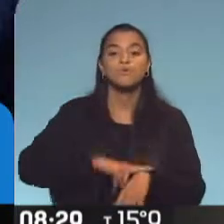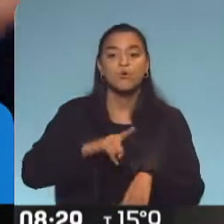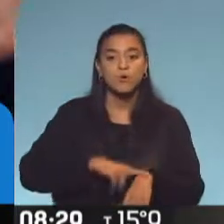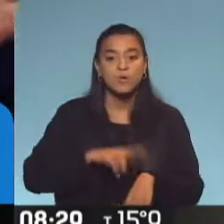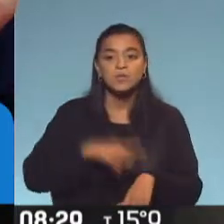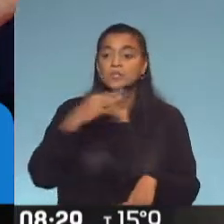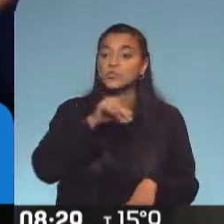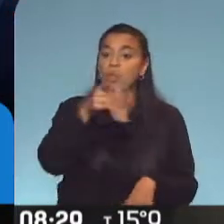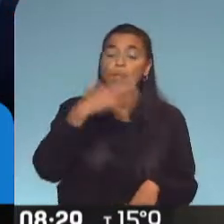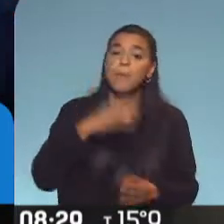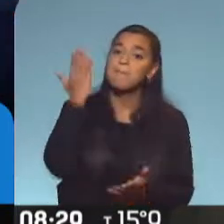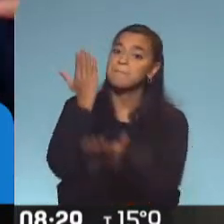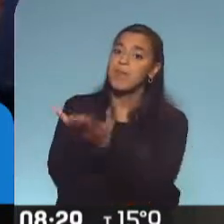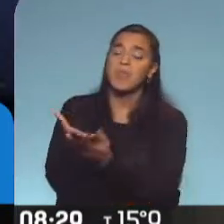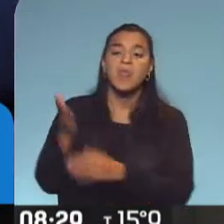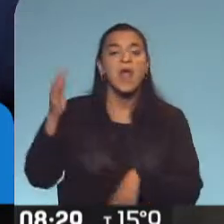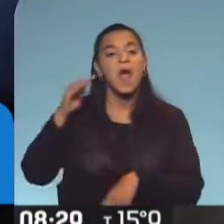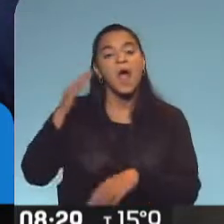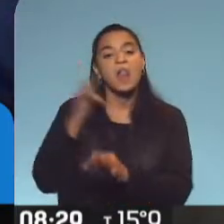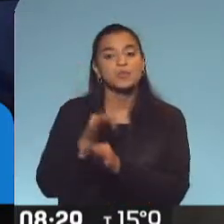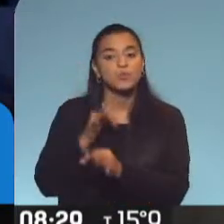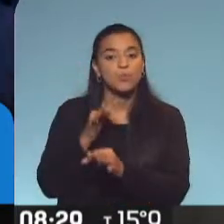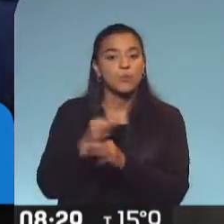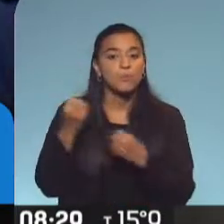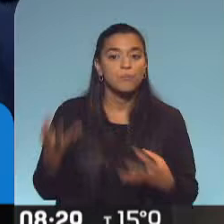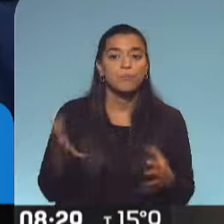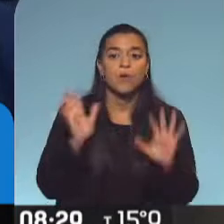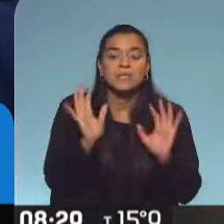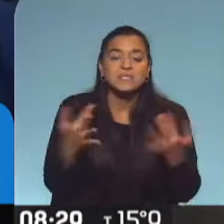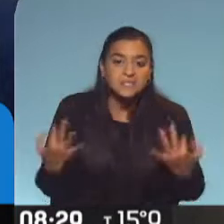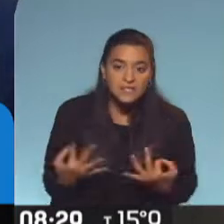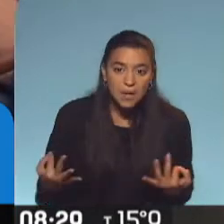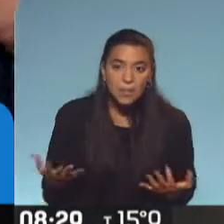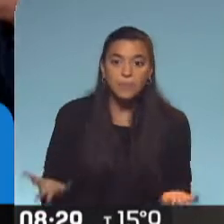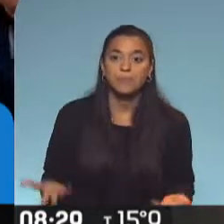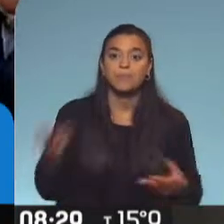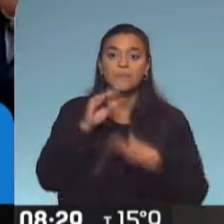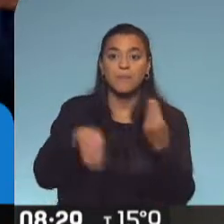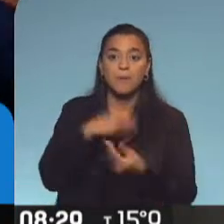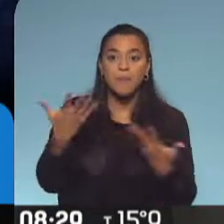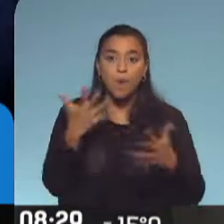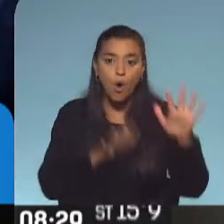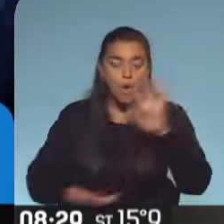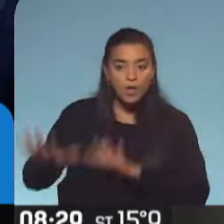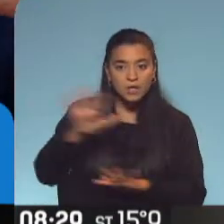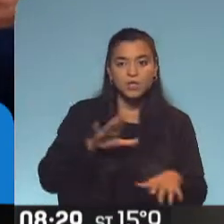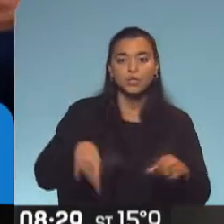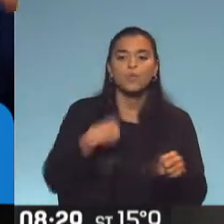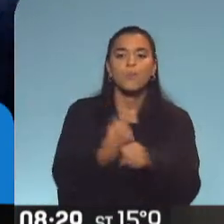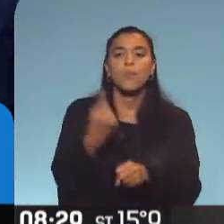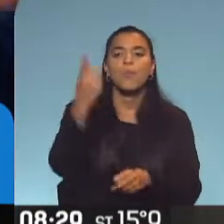hay que exigírselo a la escuela, porque la escuela le tiene que dar ese beneficio lógico, para hacerlo de una manera, a la familia para que se pueda organizar. No